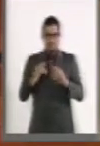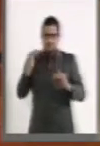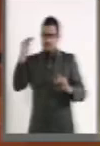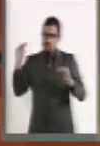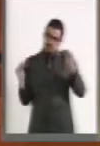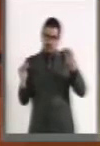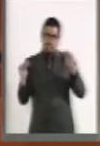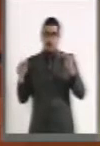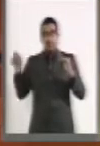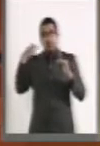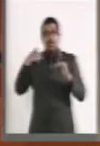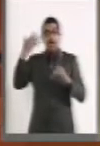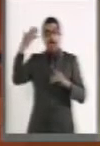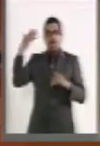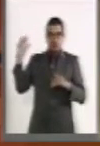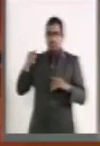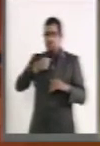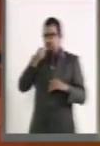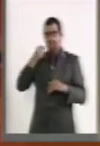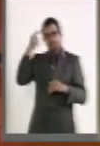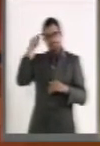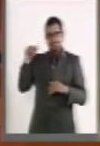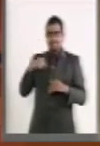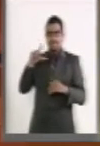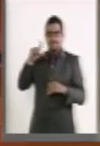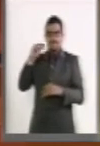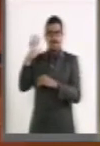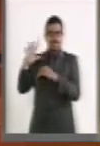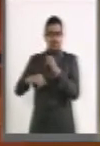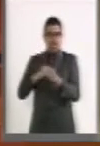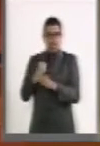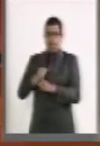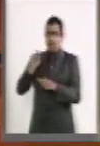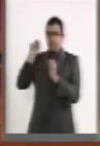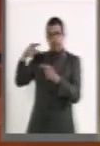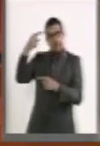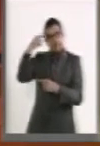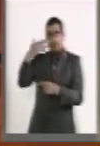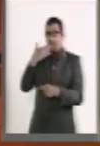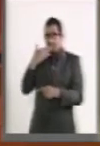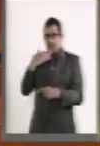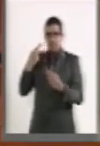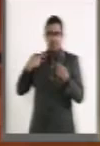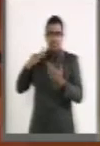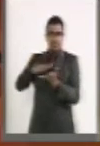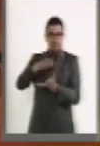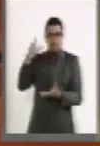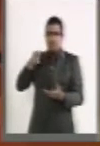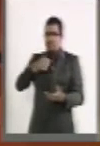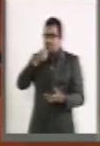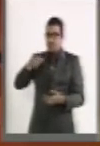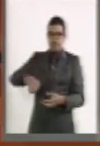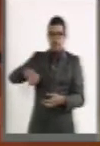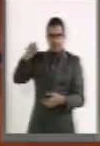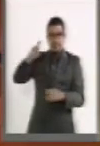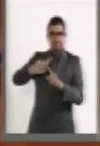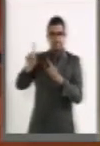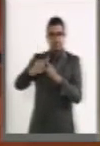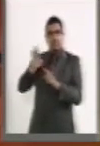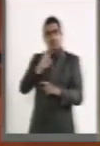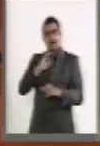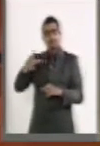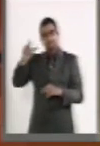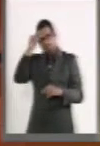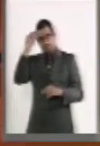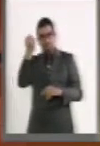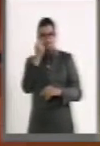disminución en este aspecto antes de los 75 años. La mayoría de las personas de edad puede lograr altos